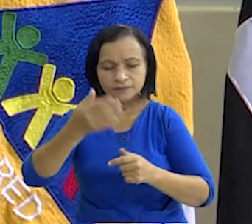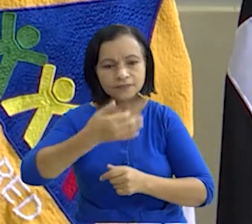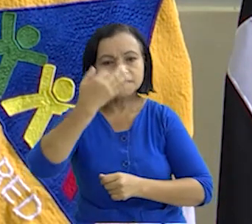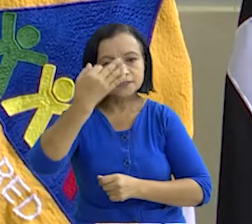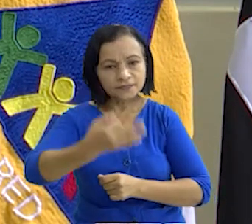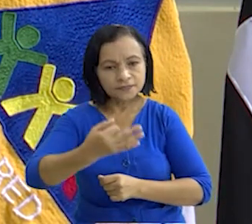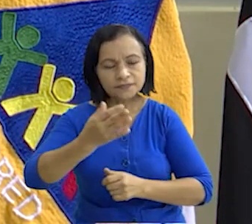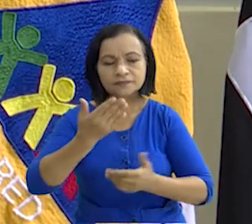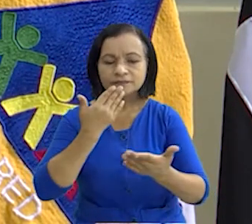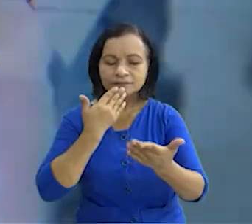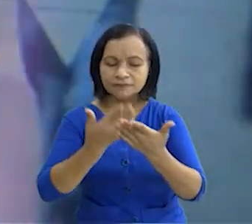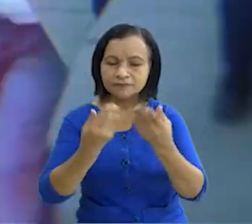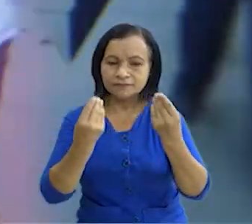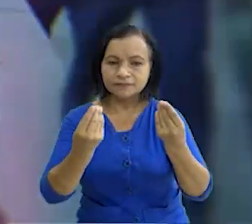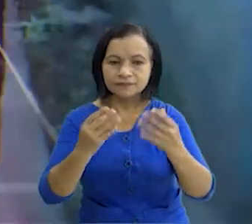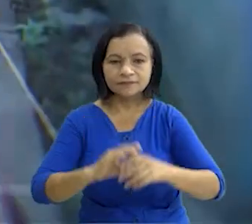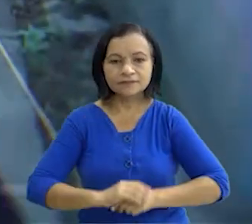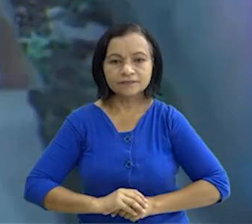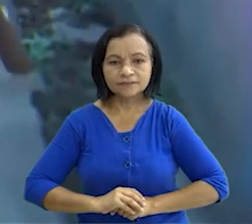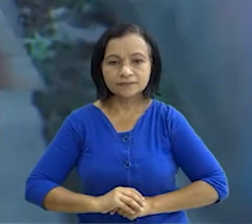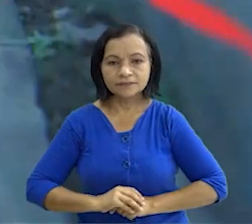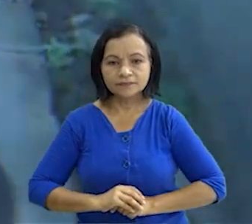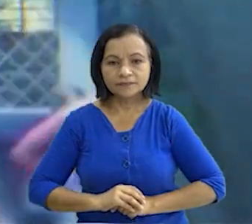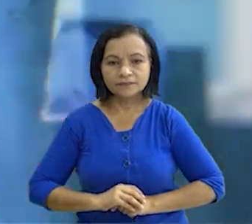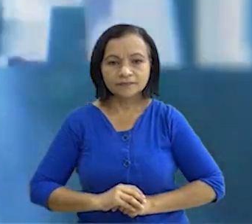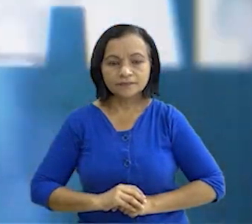segura. Muchas gracias.